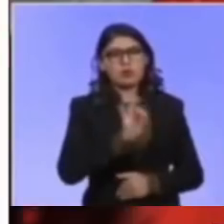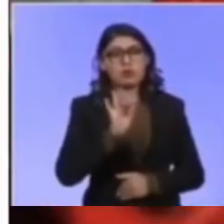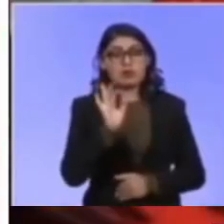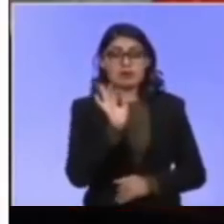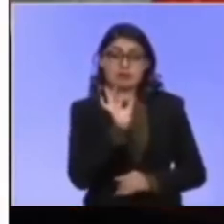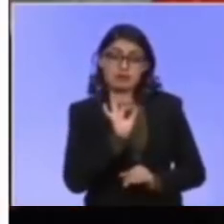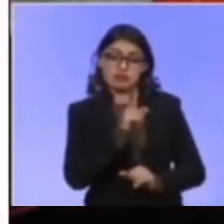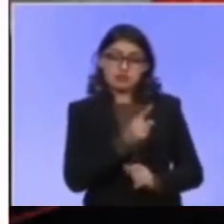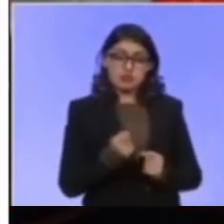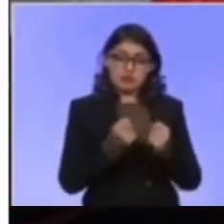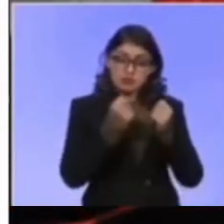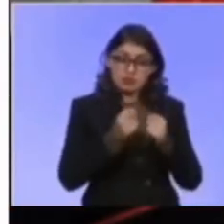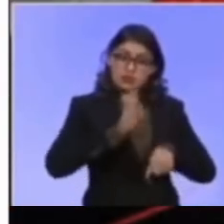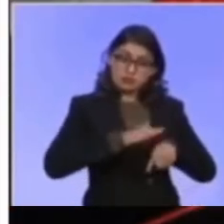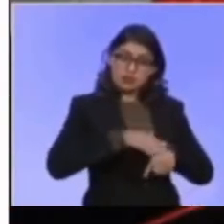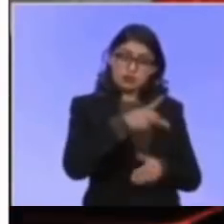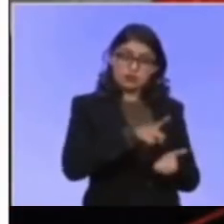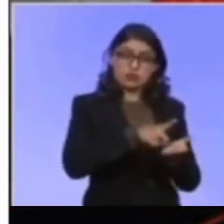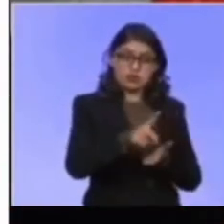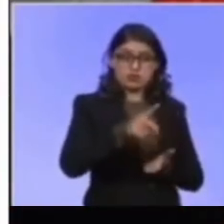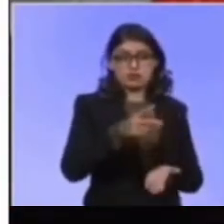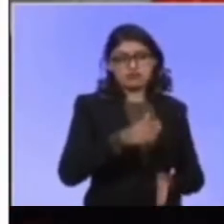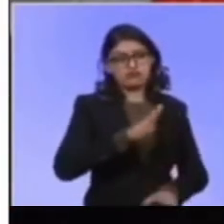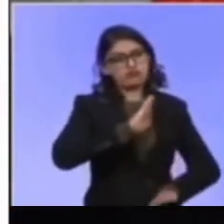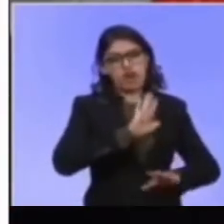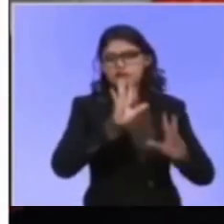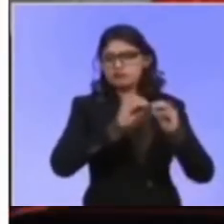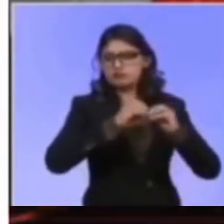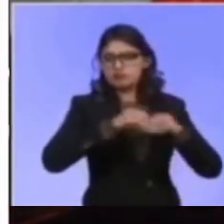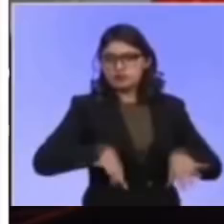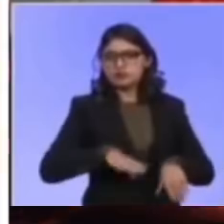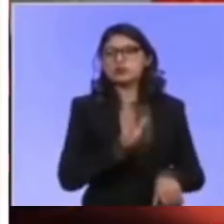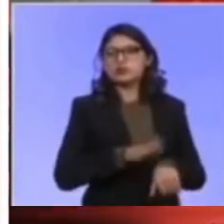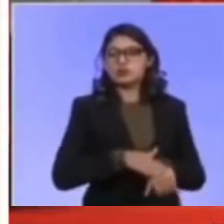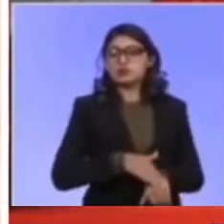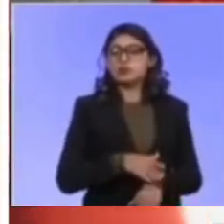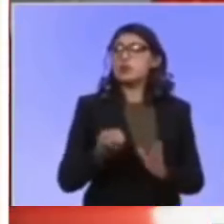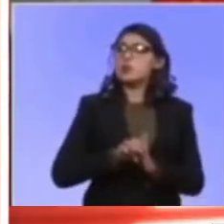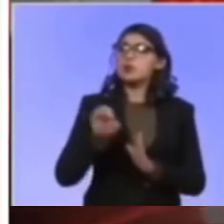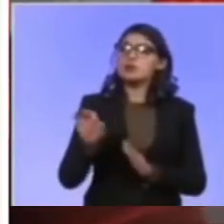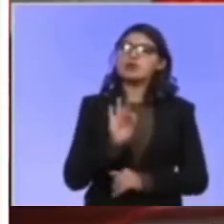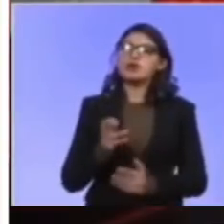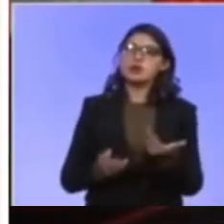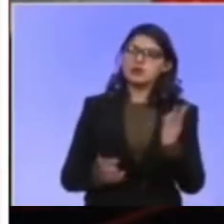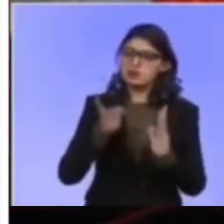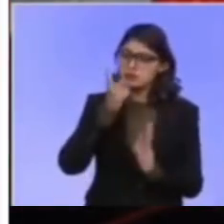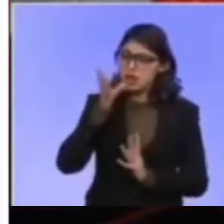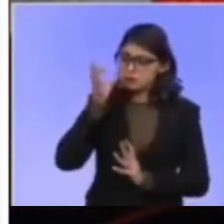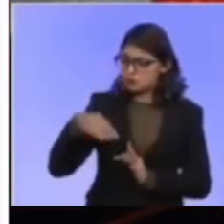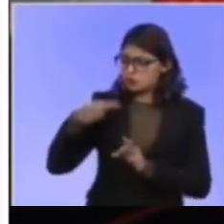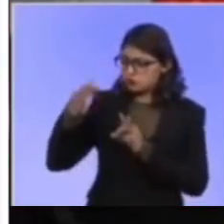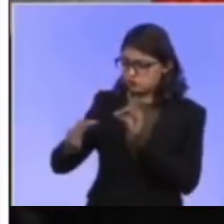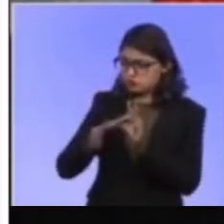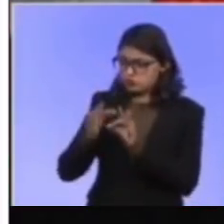sus derechos en esa medida cuando acreditan haber presentado oportunamente el informe ante el partido